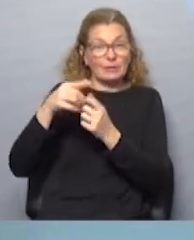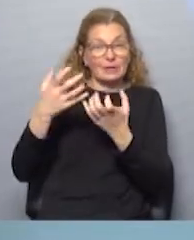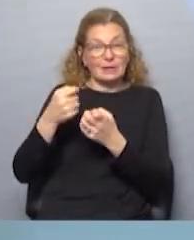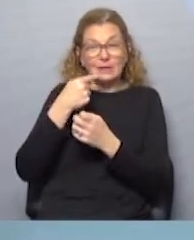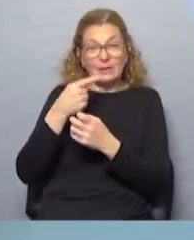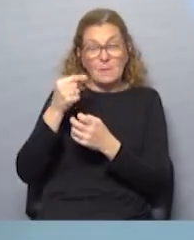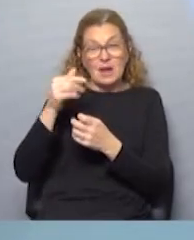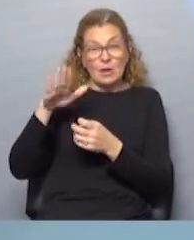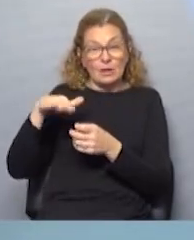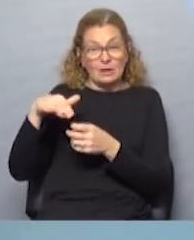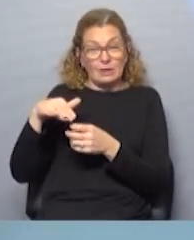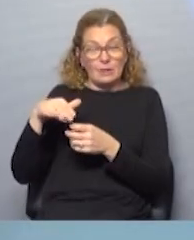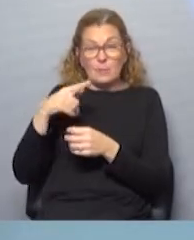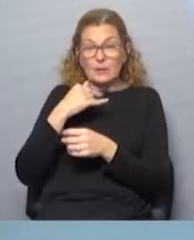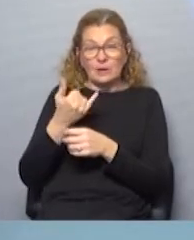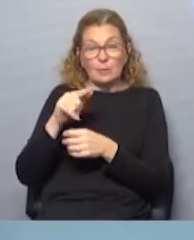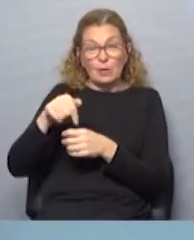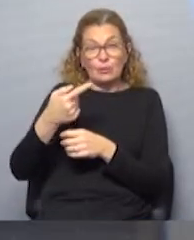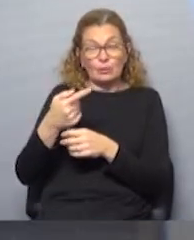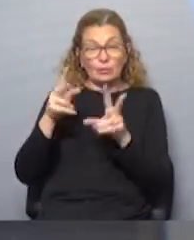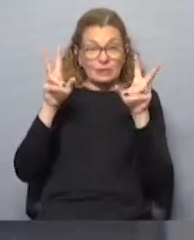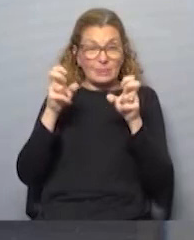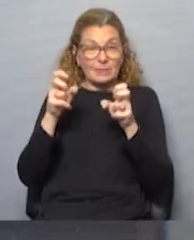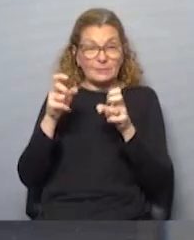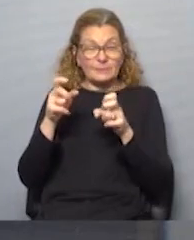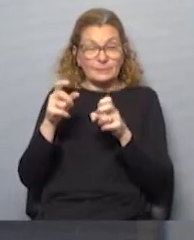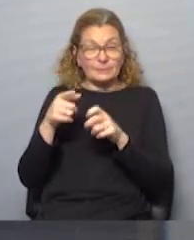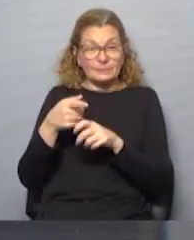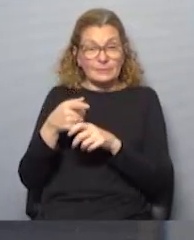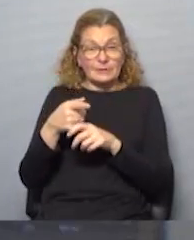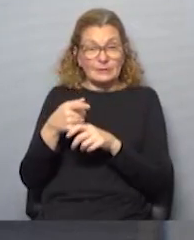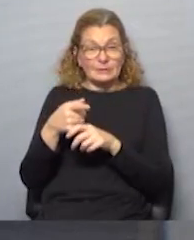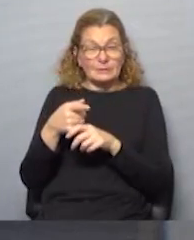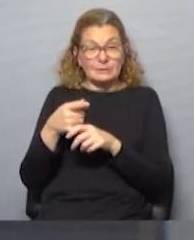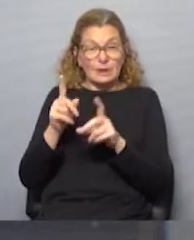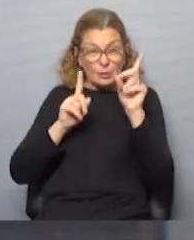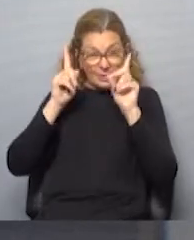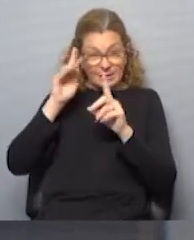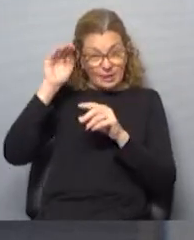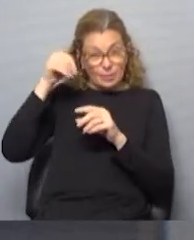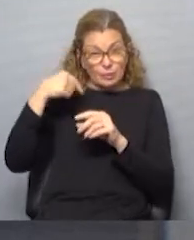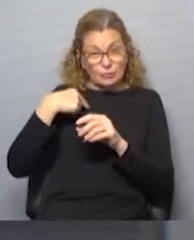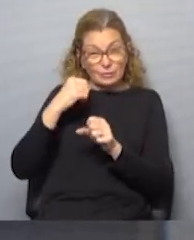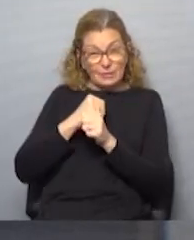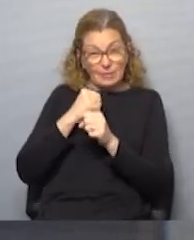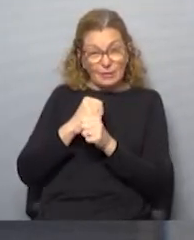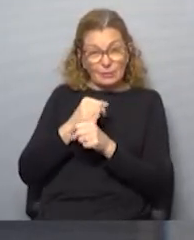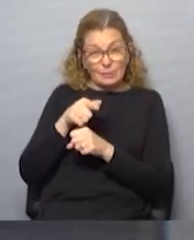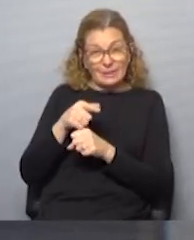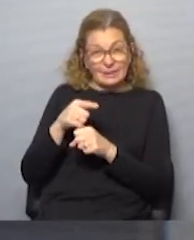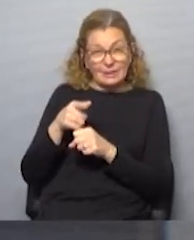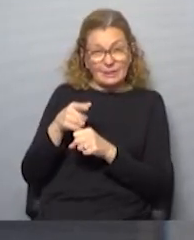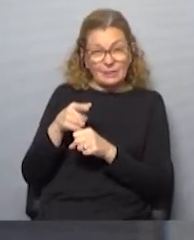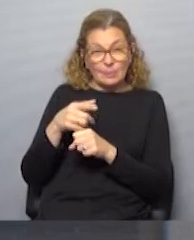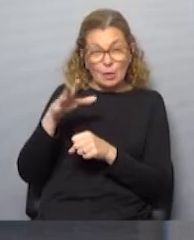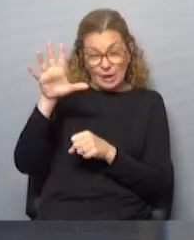queda menos dinero para destinarlo por ejemplo a otras cosas excepto de hecho la universidad pública que es donde trabajo pero no no es en ese sentido digamos